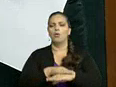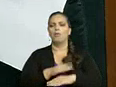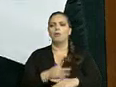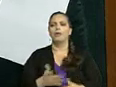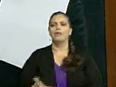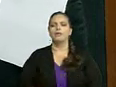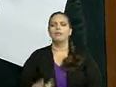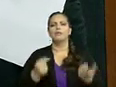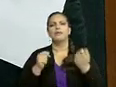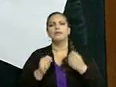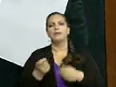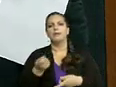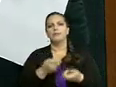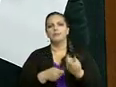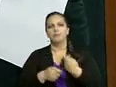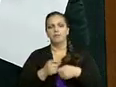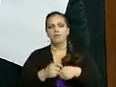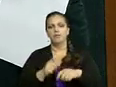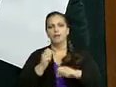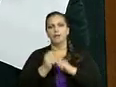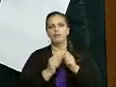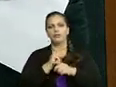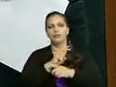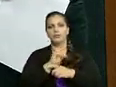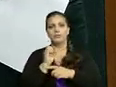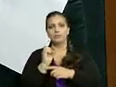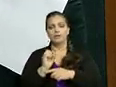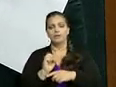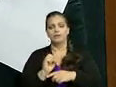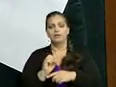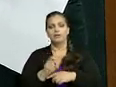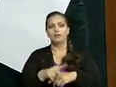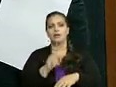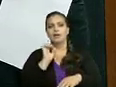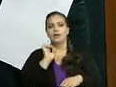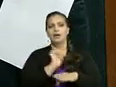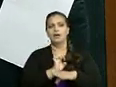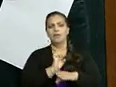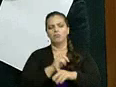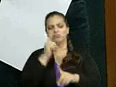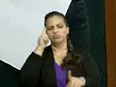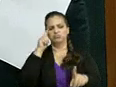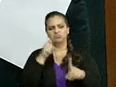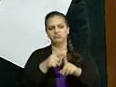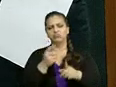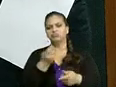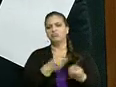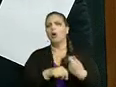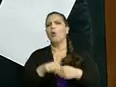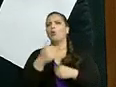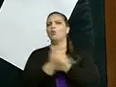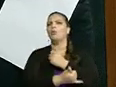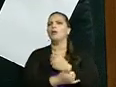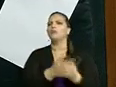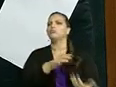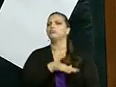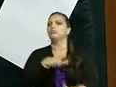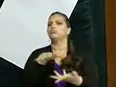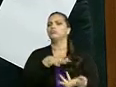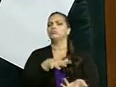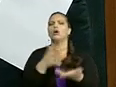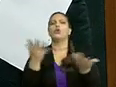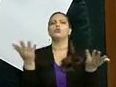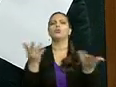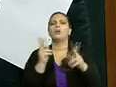y metas proyectadas para este 2020, particularmente en lo que a aperturas de mercados para el Ecuador se refiere.